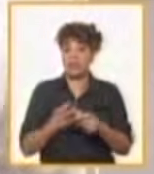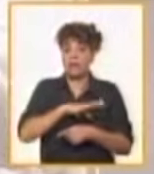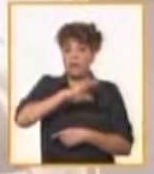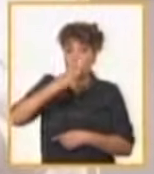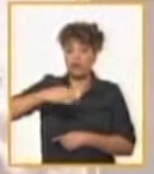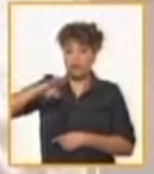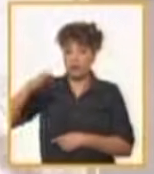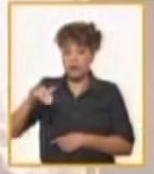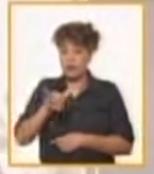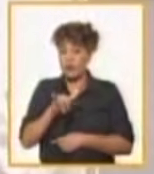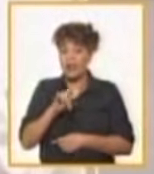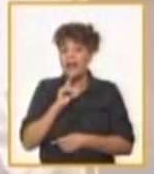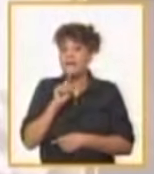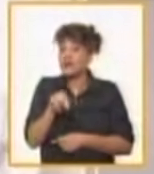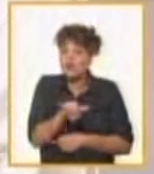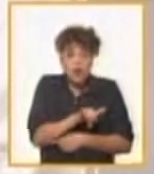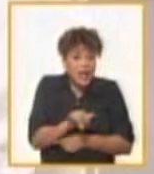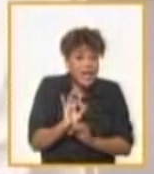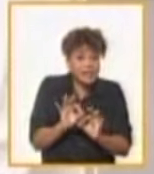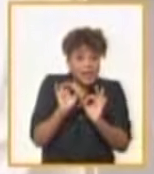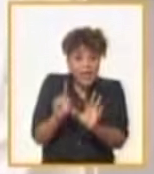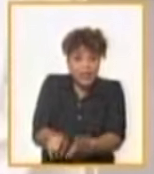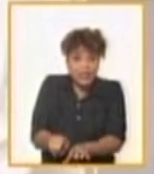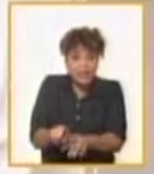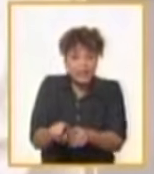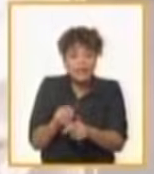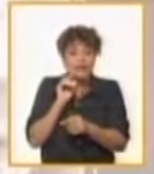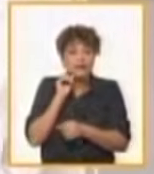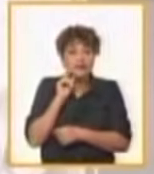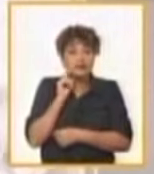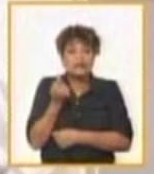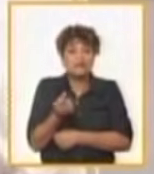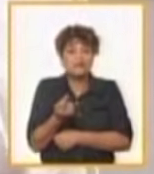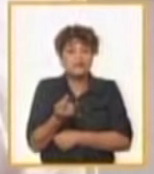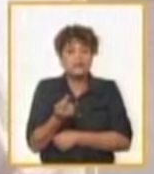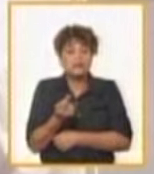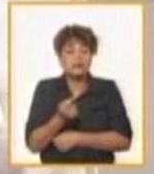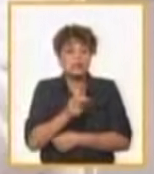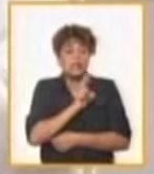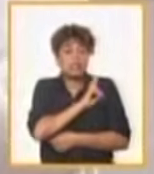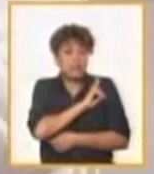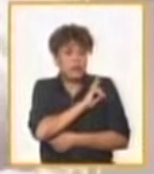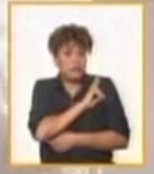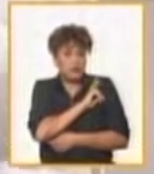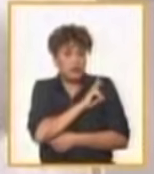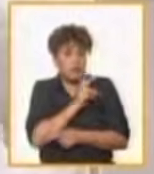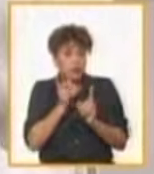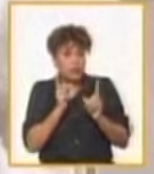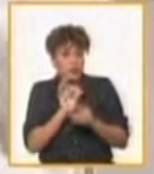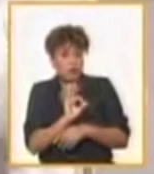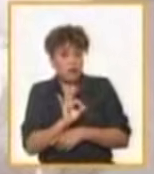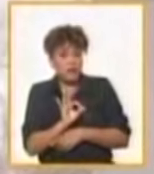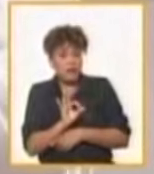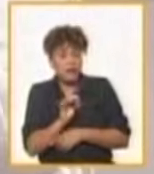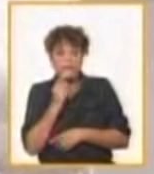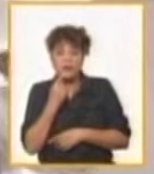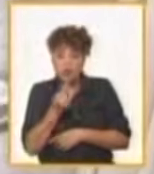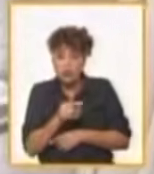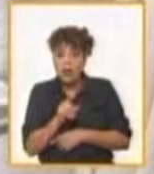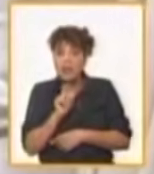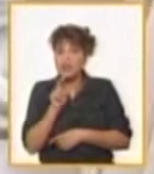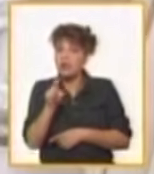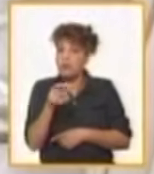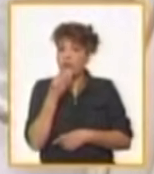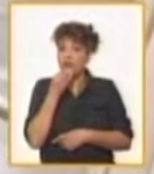la sierra, pero está allí sin eludir una responsabilidad política, pero que podía en última instancia dejar